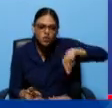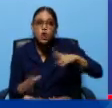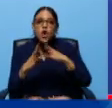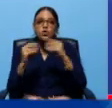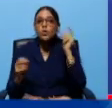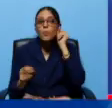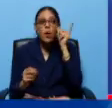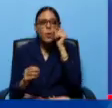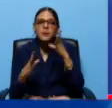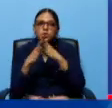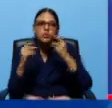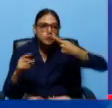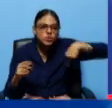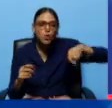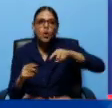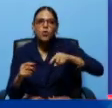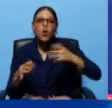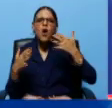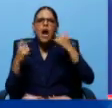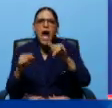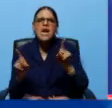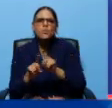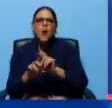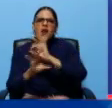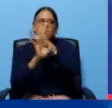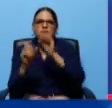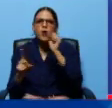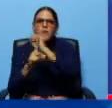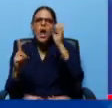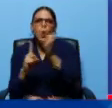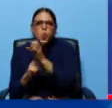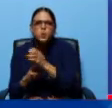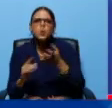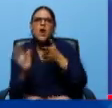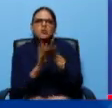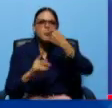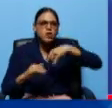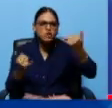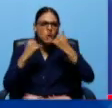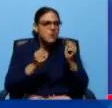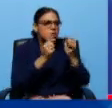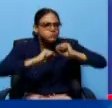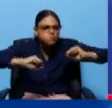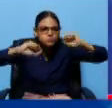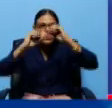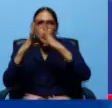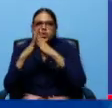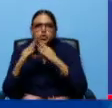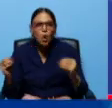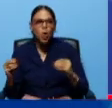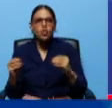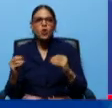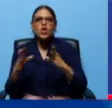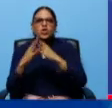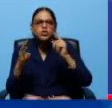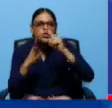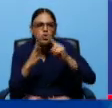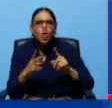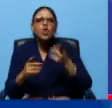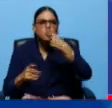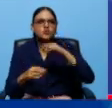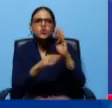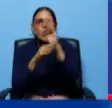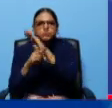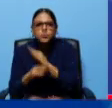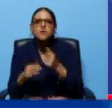todas tuviéramos una nueva cultura del mantenimiento, las cosas se